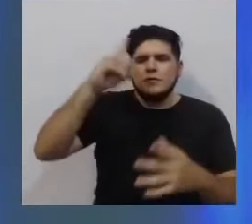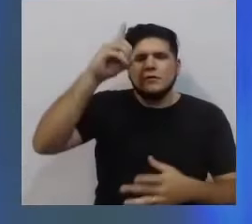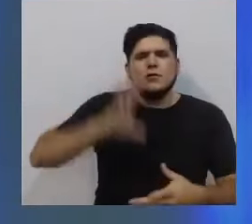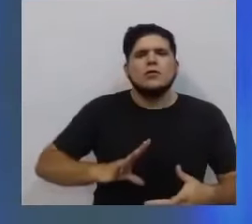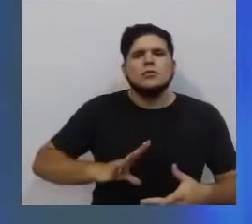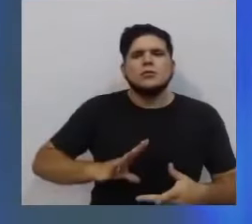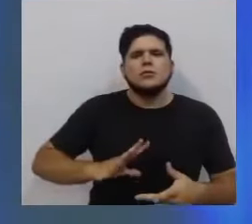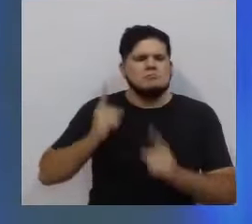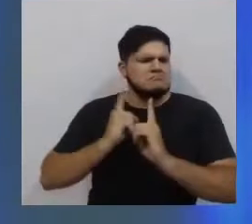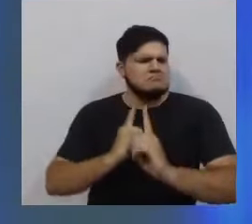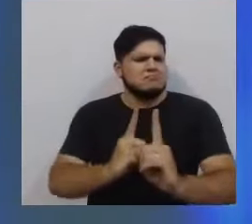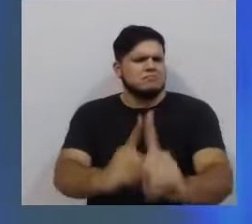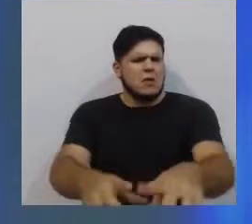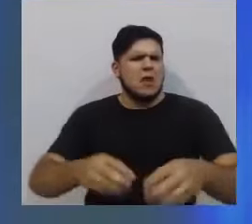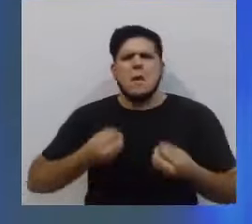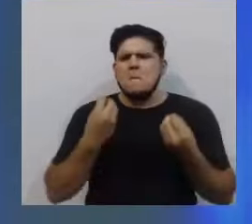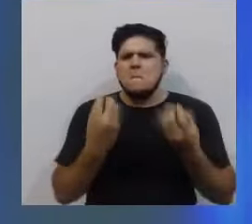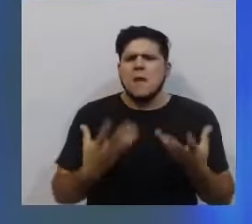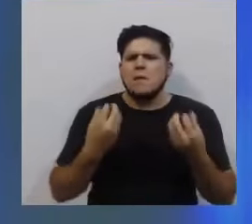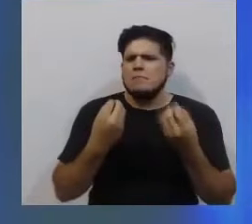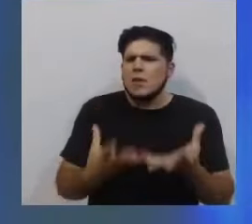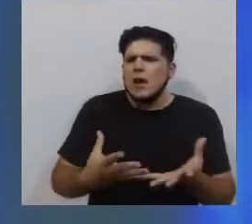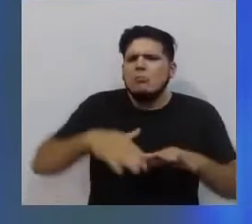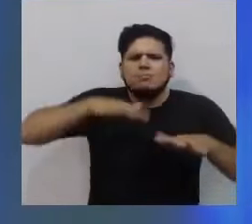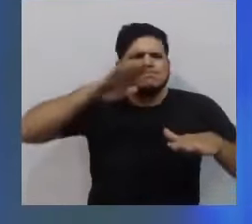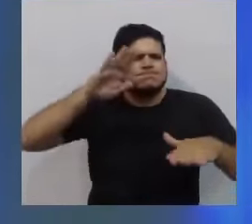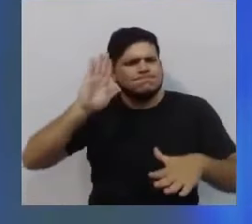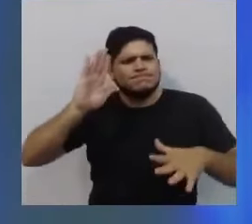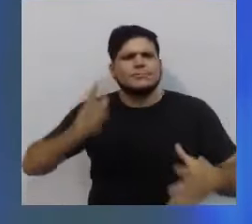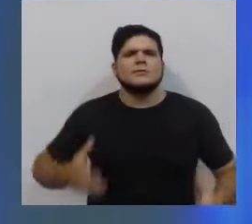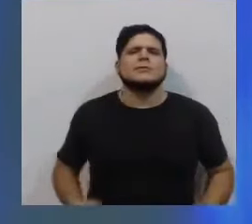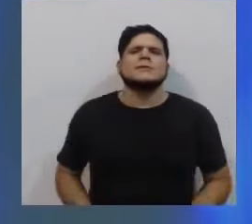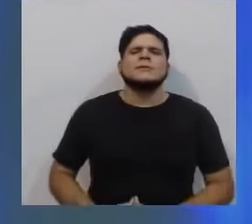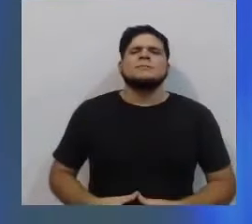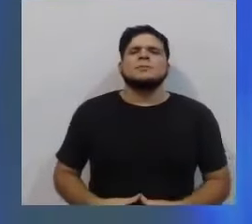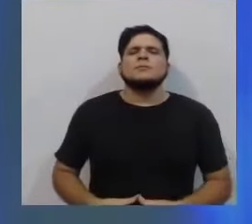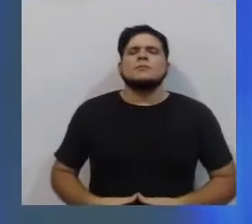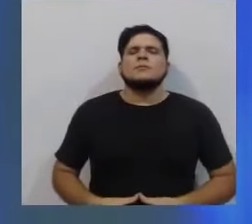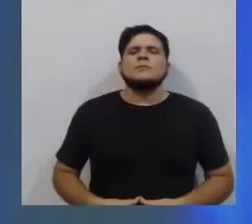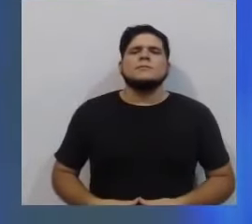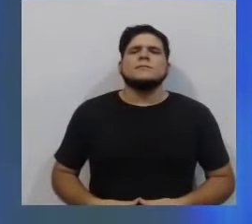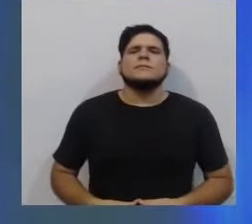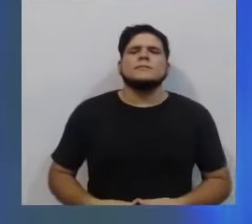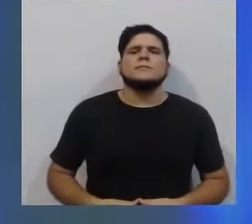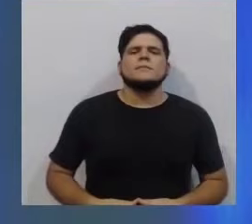la mente espiritual sabe esperar en dios no desespera